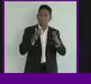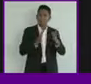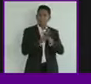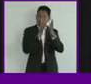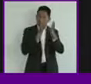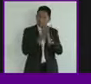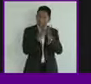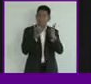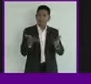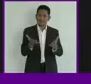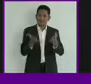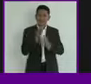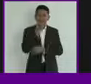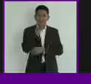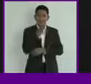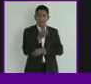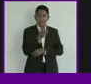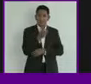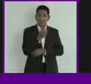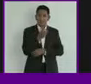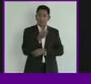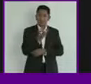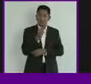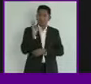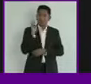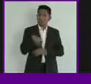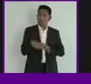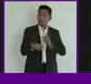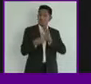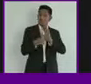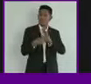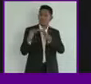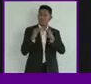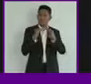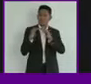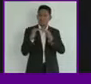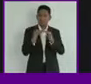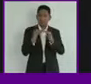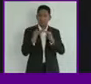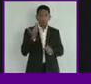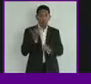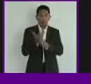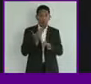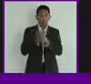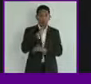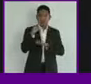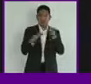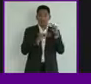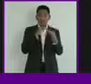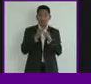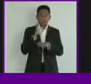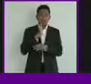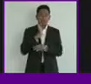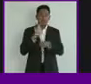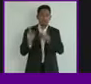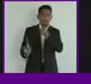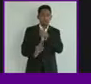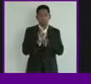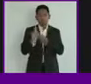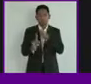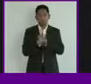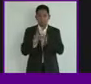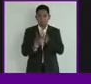grande de la democracia en un mundo lleno de conflictos. Al abrir el conversatorio Educación en la